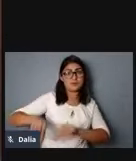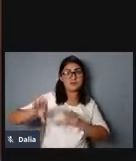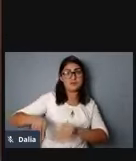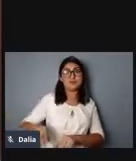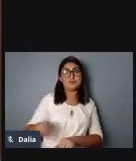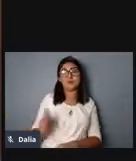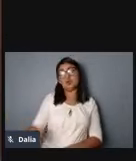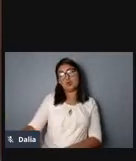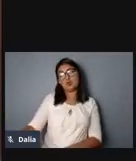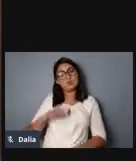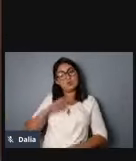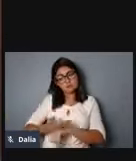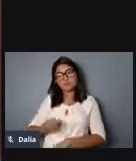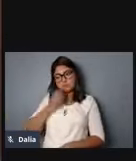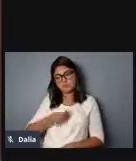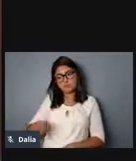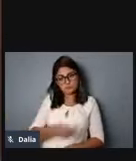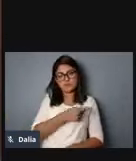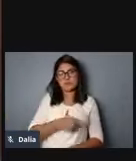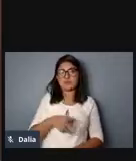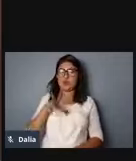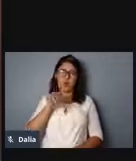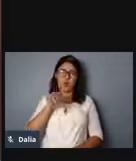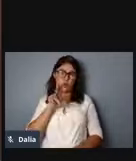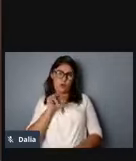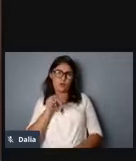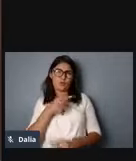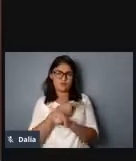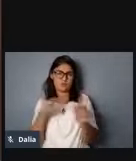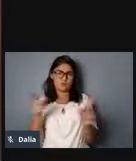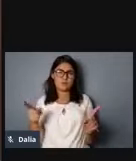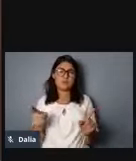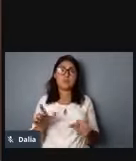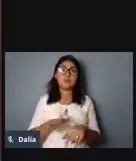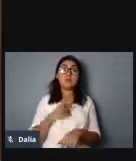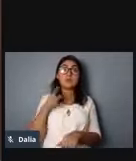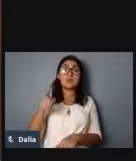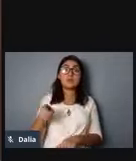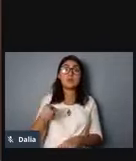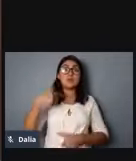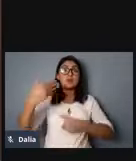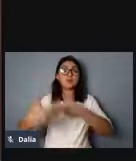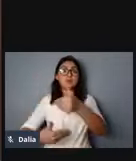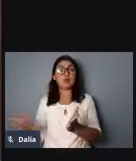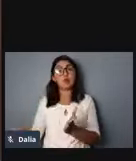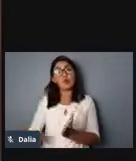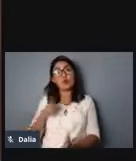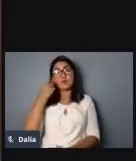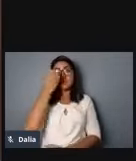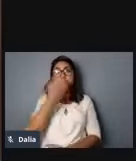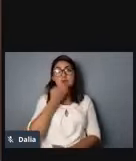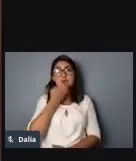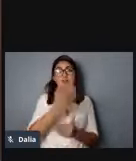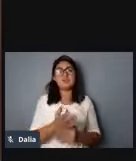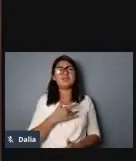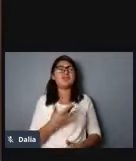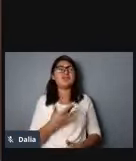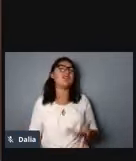porque entonces va a perder sentido cuando regresen a clases. Cuando ellos